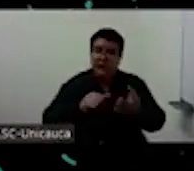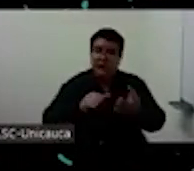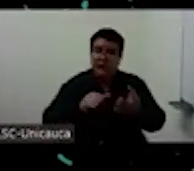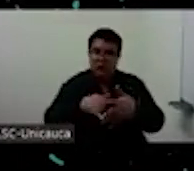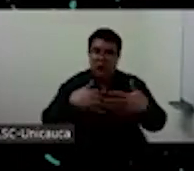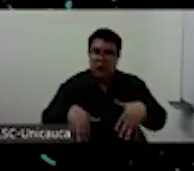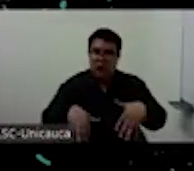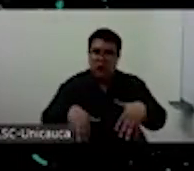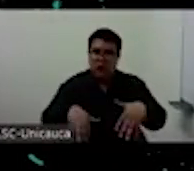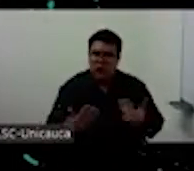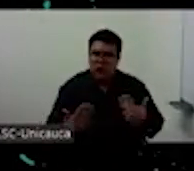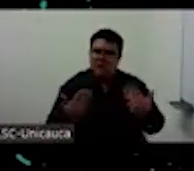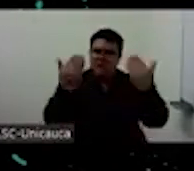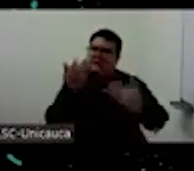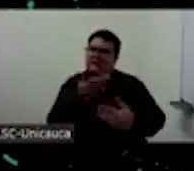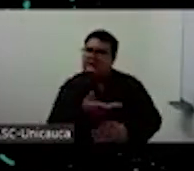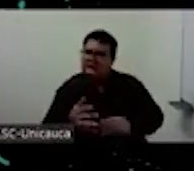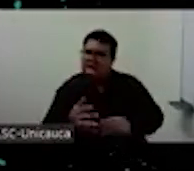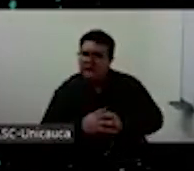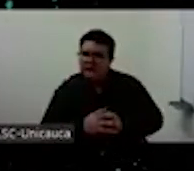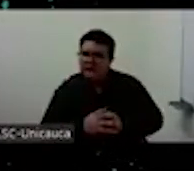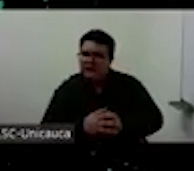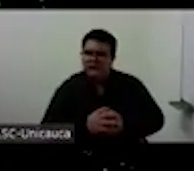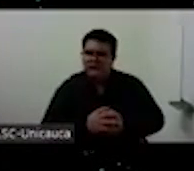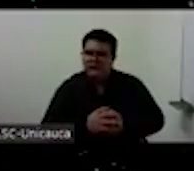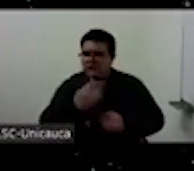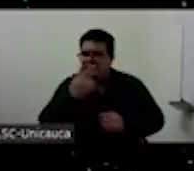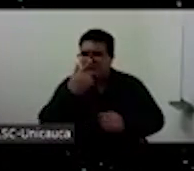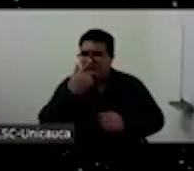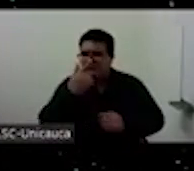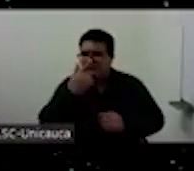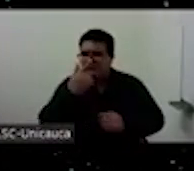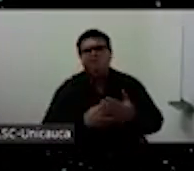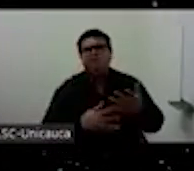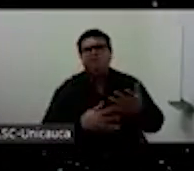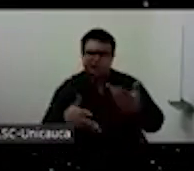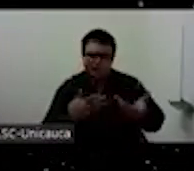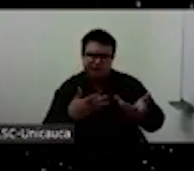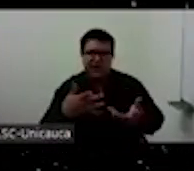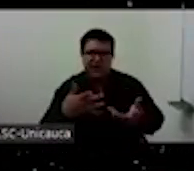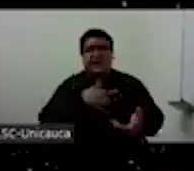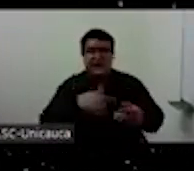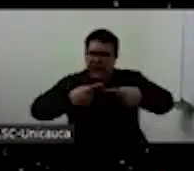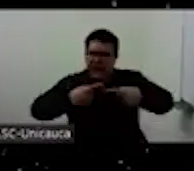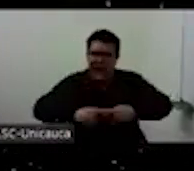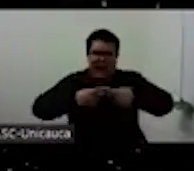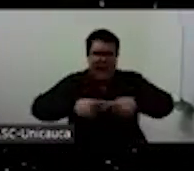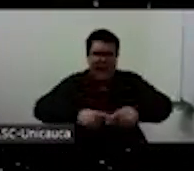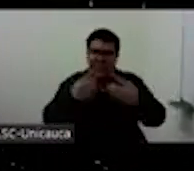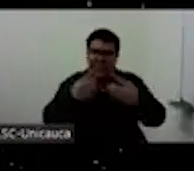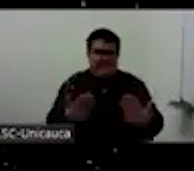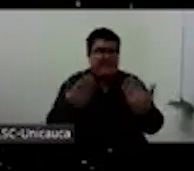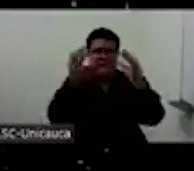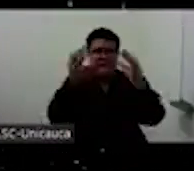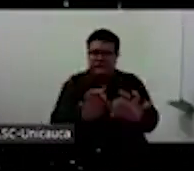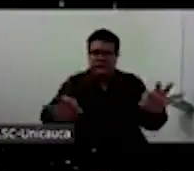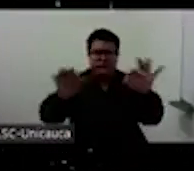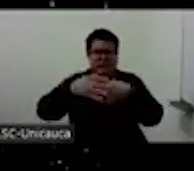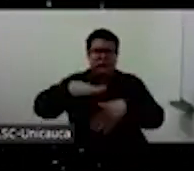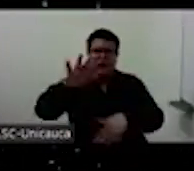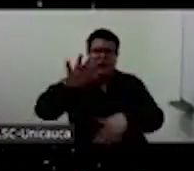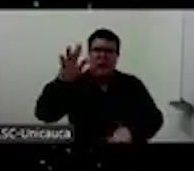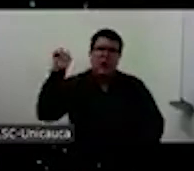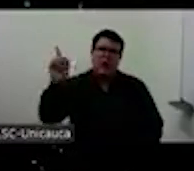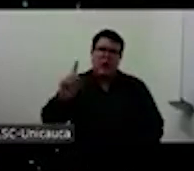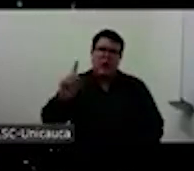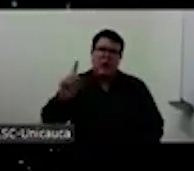significante para ellos es que conservan un tejido muy importante y a la vez uno de los más antiguos, que es el